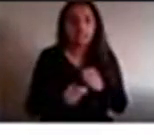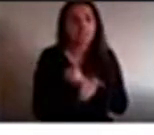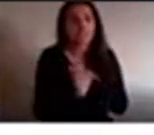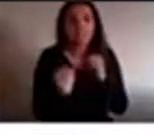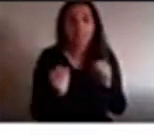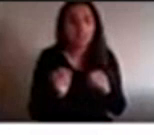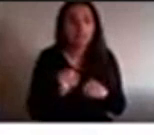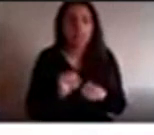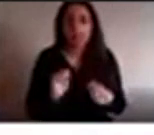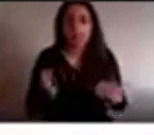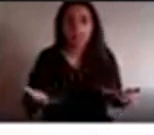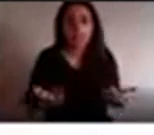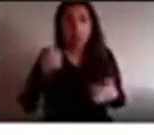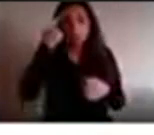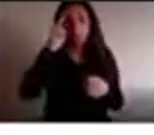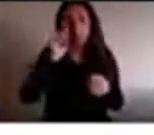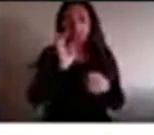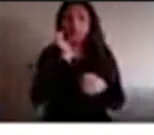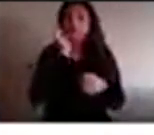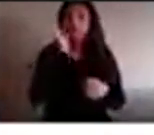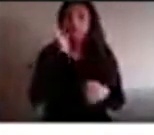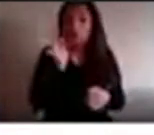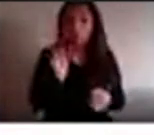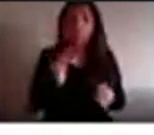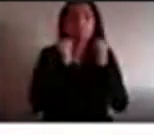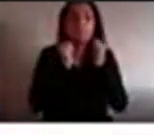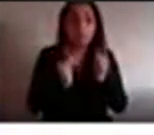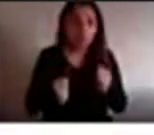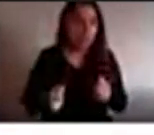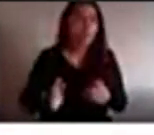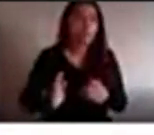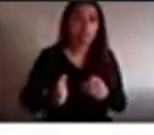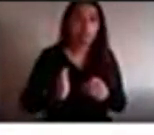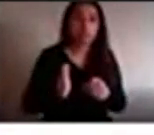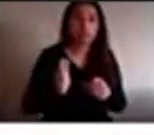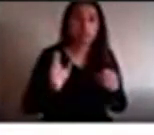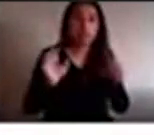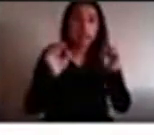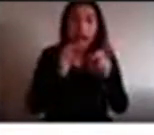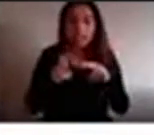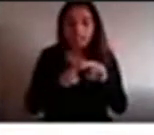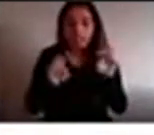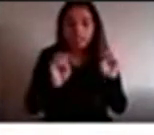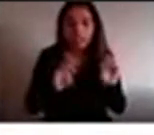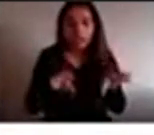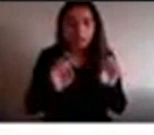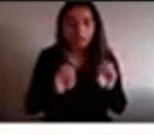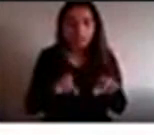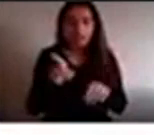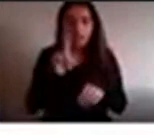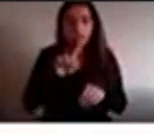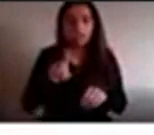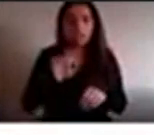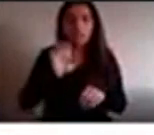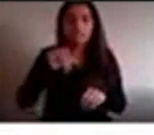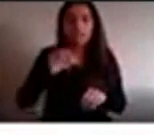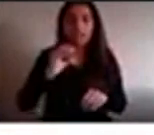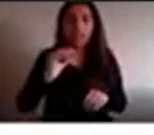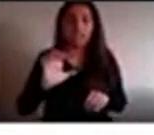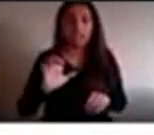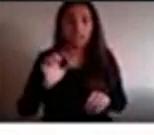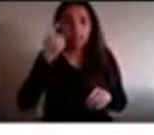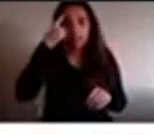sea, en el fondo, seguro que las personas con discapacidad puedan asistir de manera presencial a las mismas.